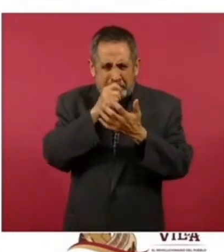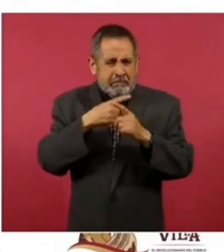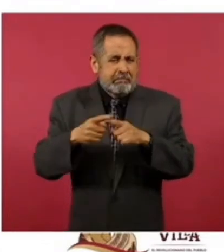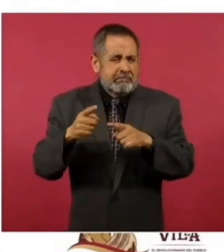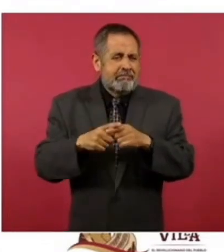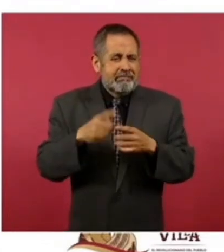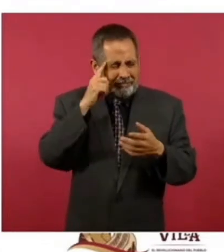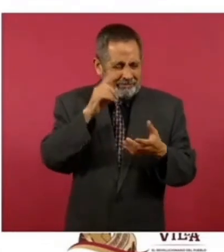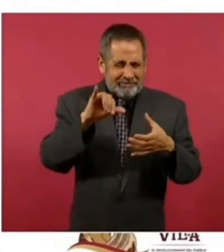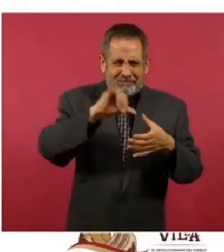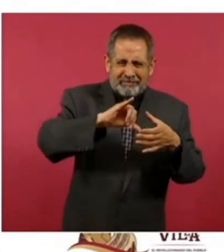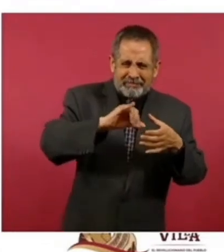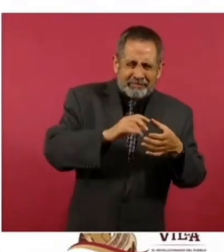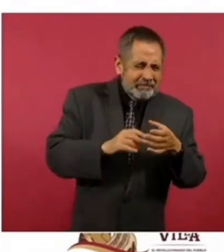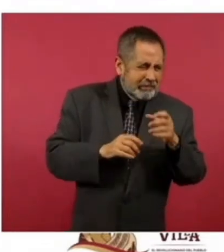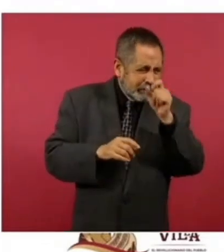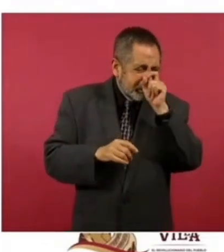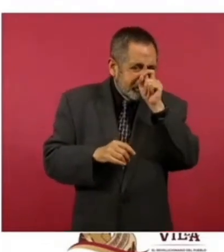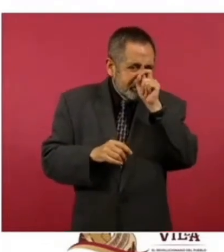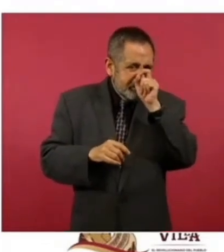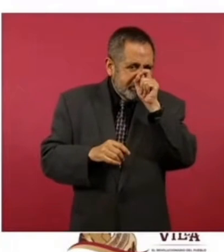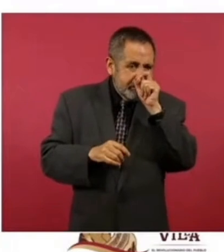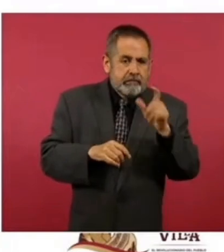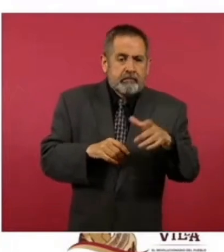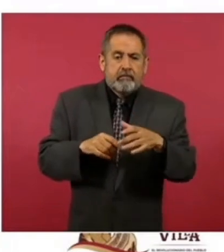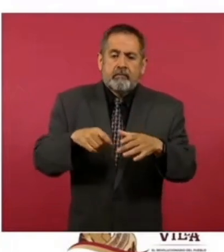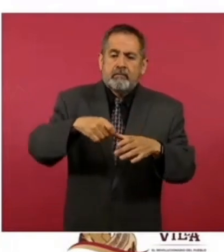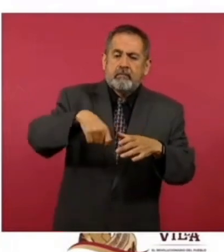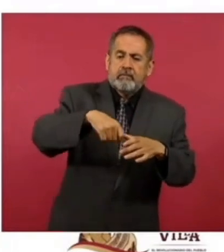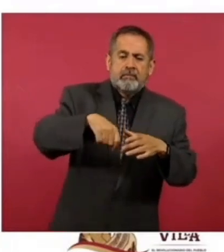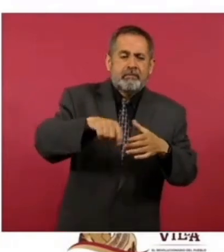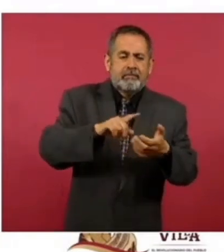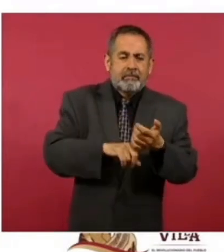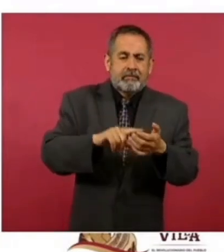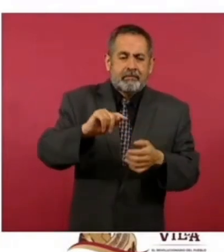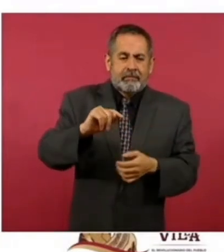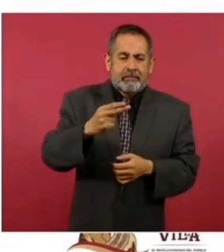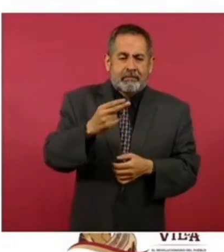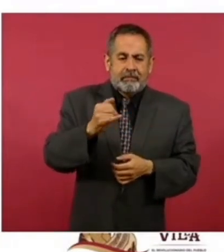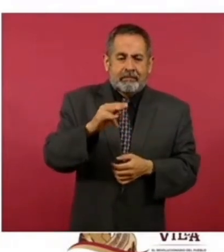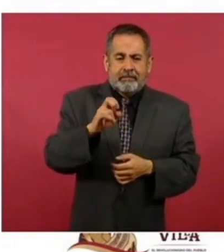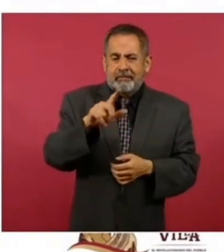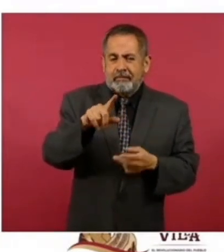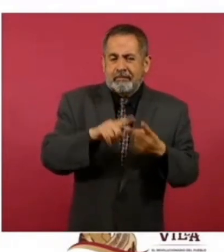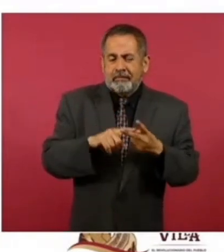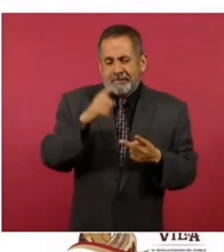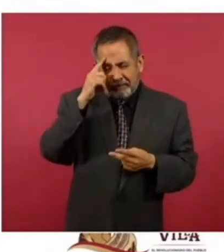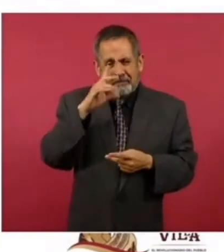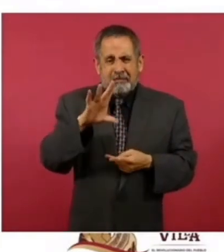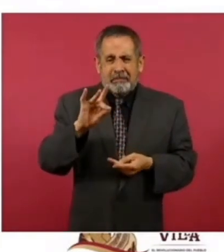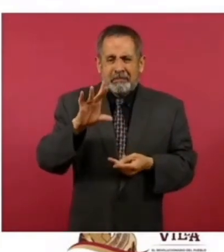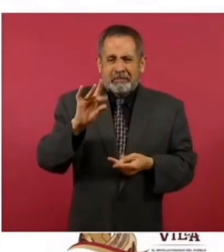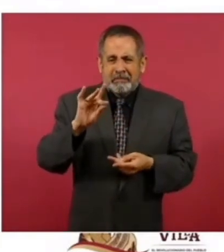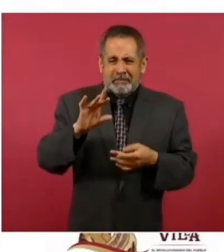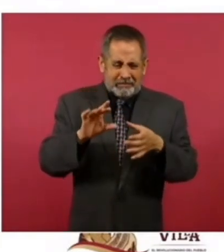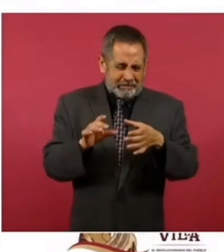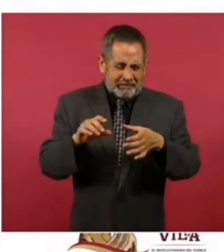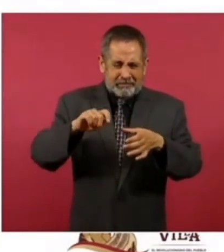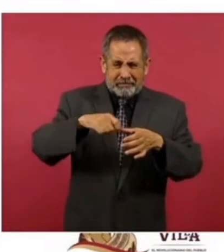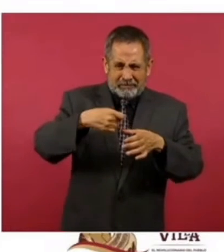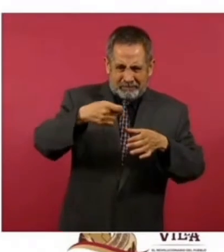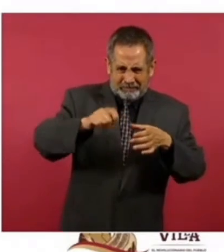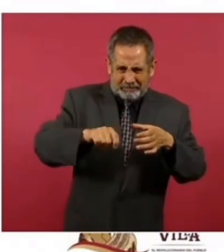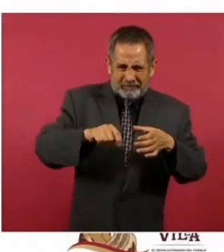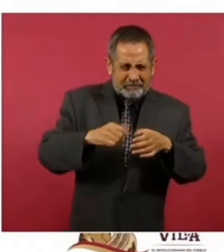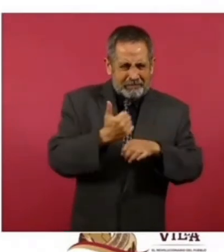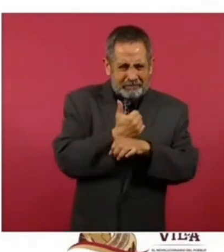Solventes son el 50%, los diluyentes de pintura son el 32%, el PVC, un pegamento para productos